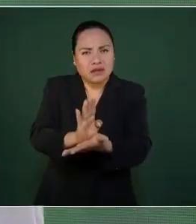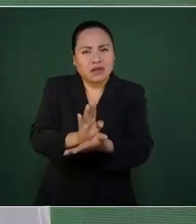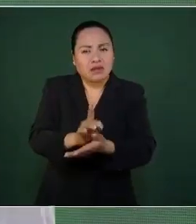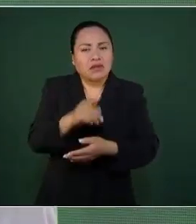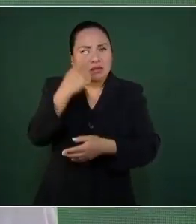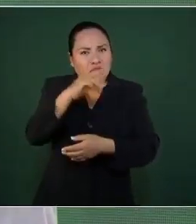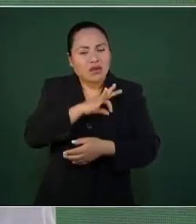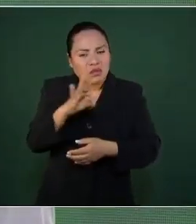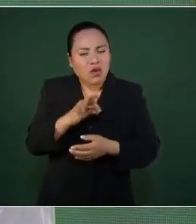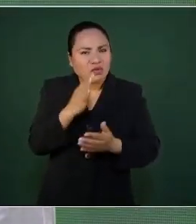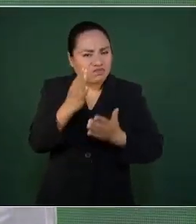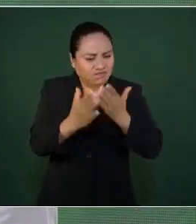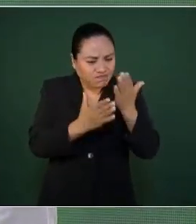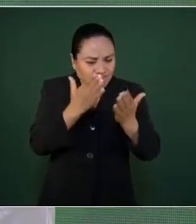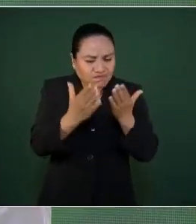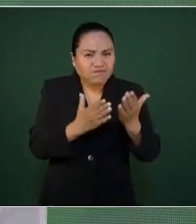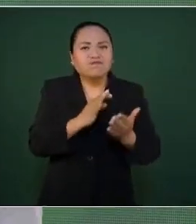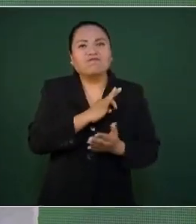especialidades, de